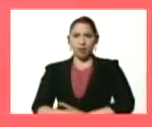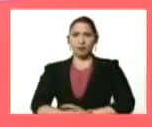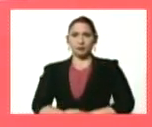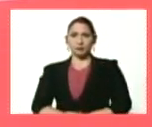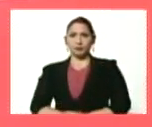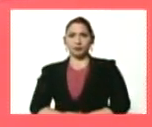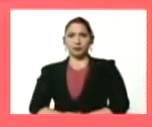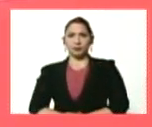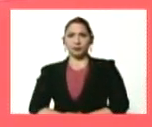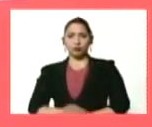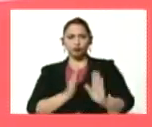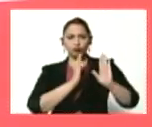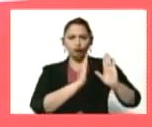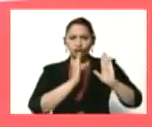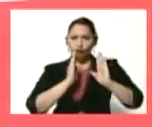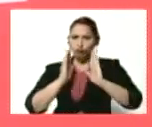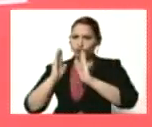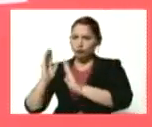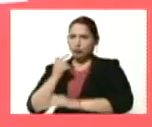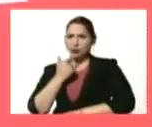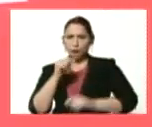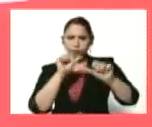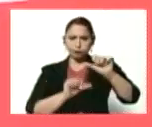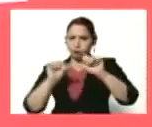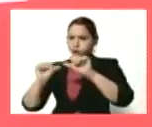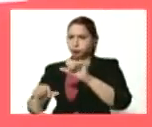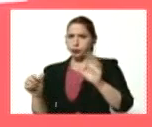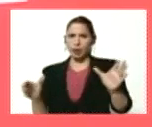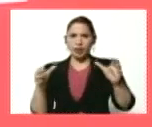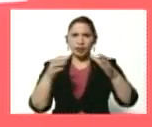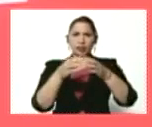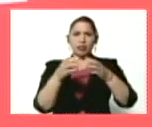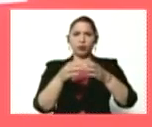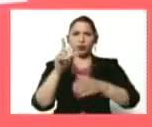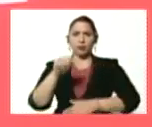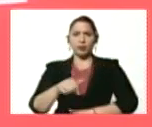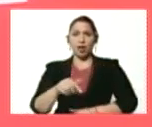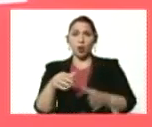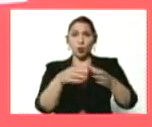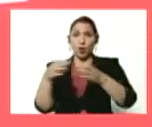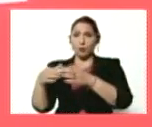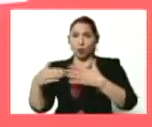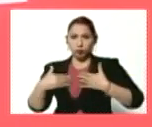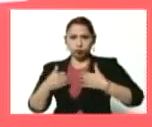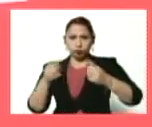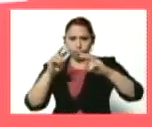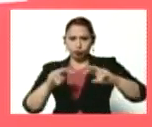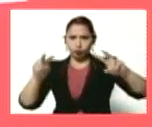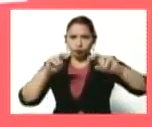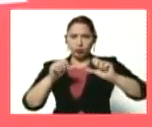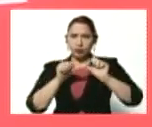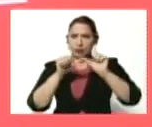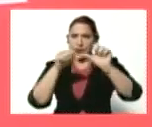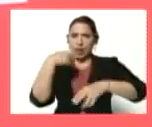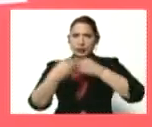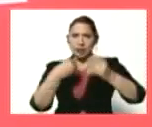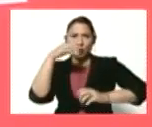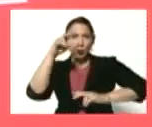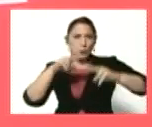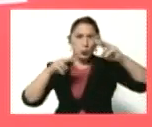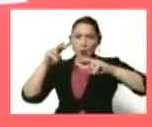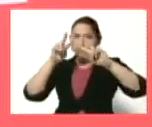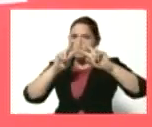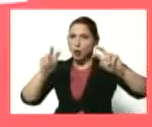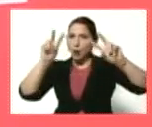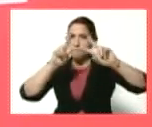enfático al determinar que los equipos, los cuerpos de investigación seguirán haciendo las pesquisas, seguirán haciendo las